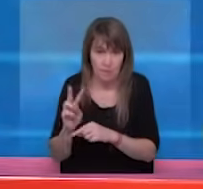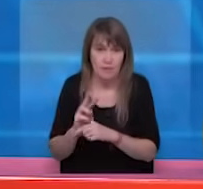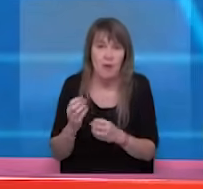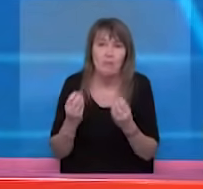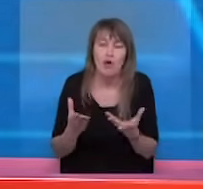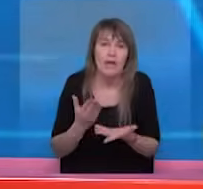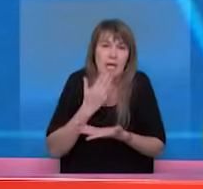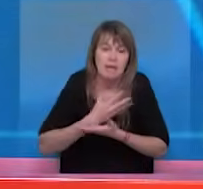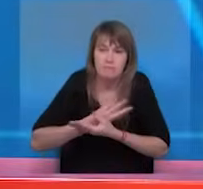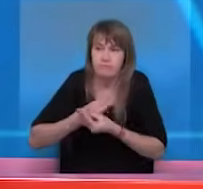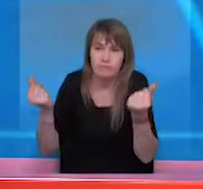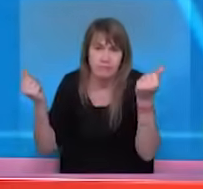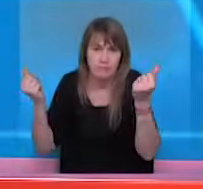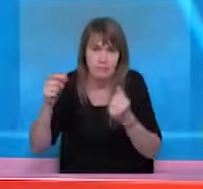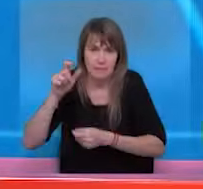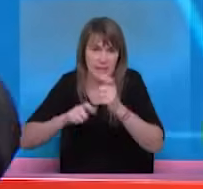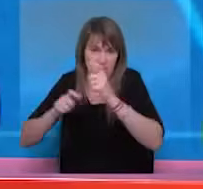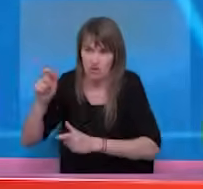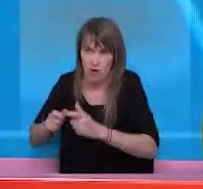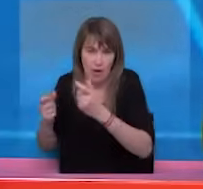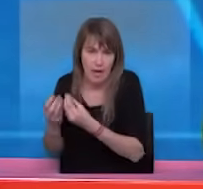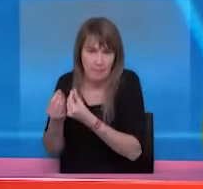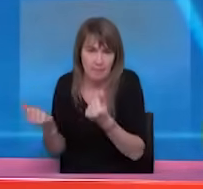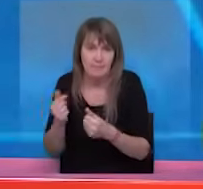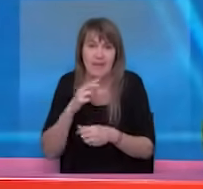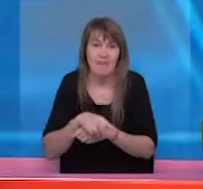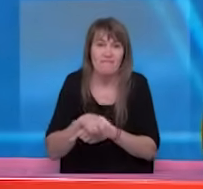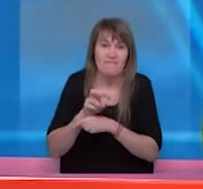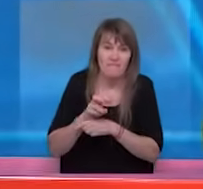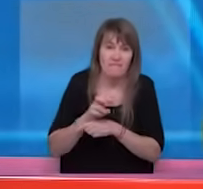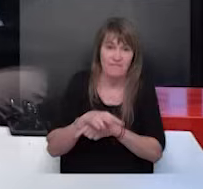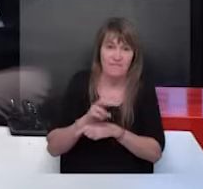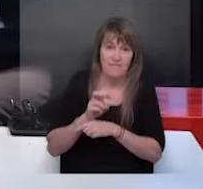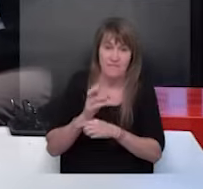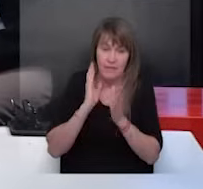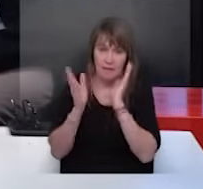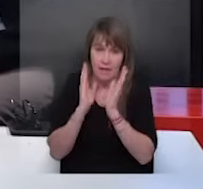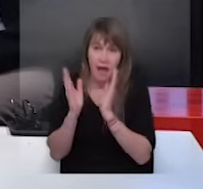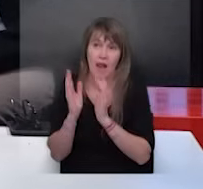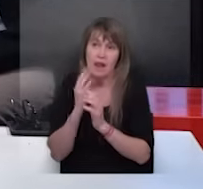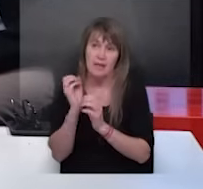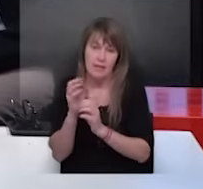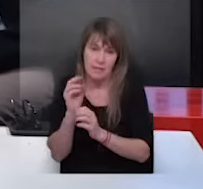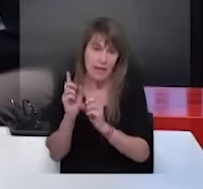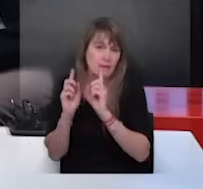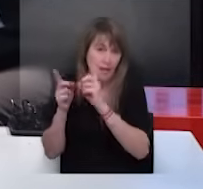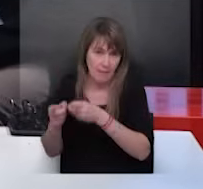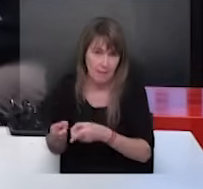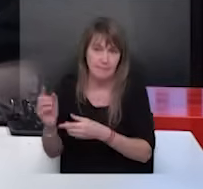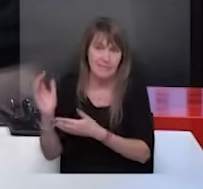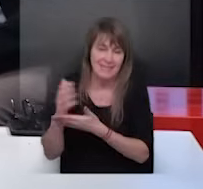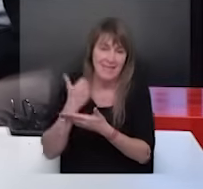vaciados no se le no se le han dado a la fiscalía también tanto que critican a la fiscalía también le han